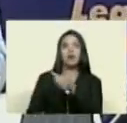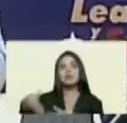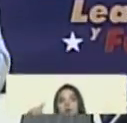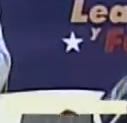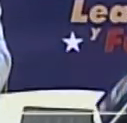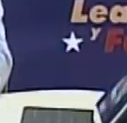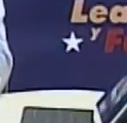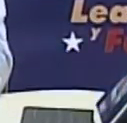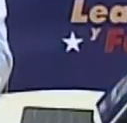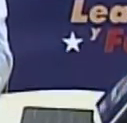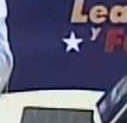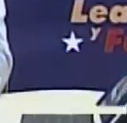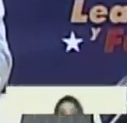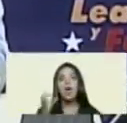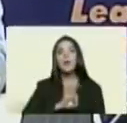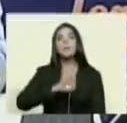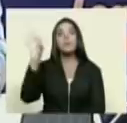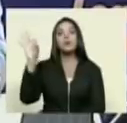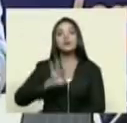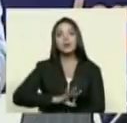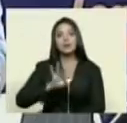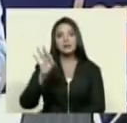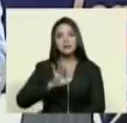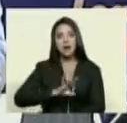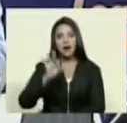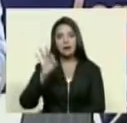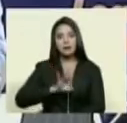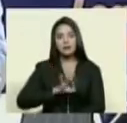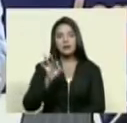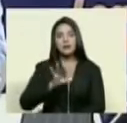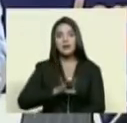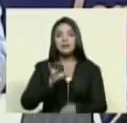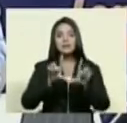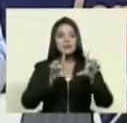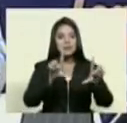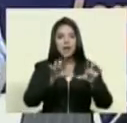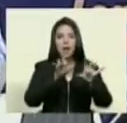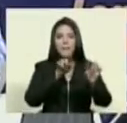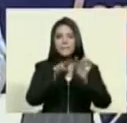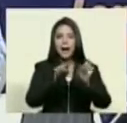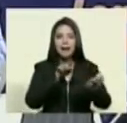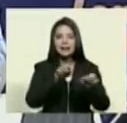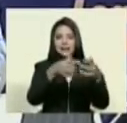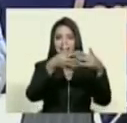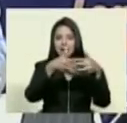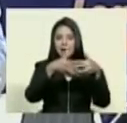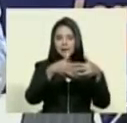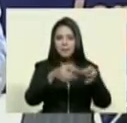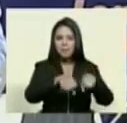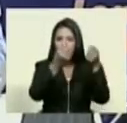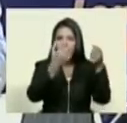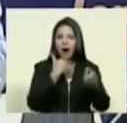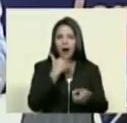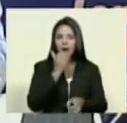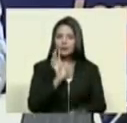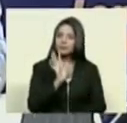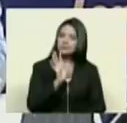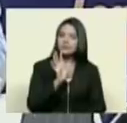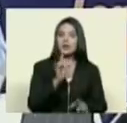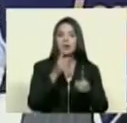ayer, el porcentaje de máquinas que tuvo algún tipo de desperfecto y